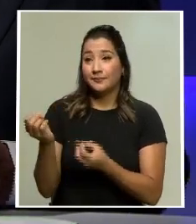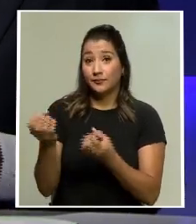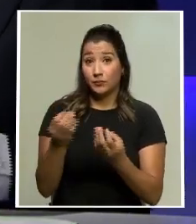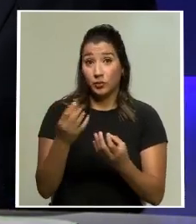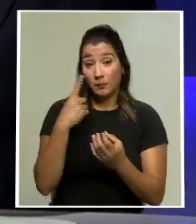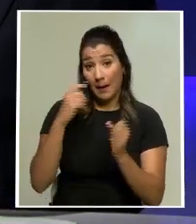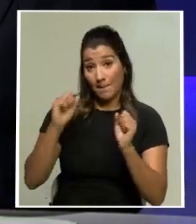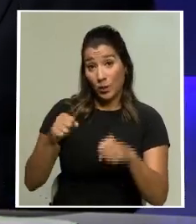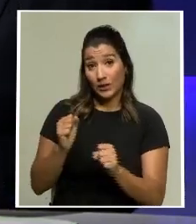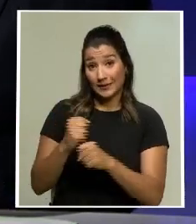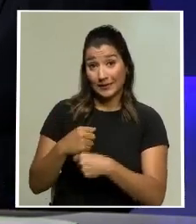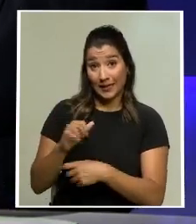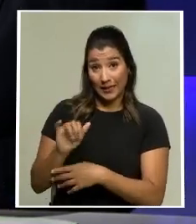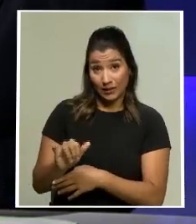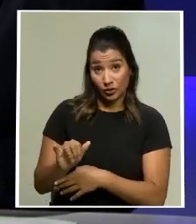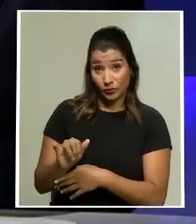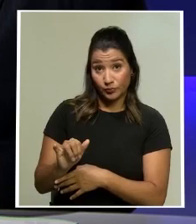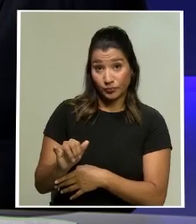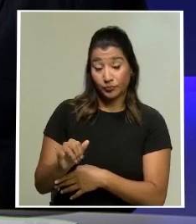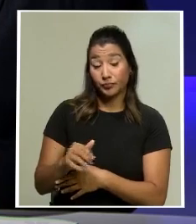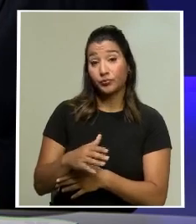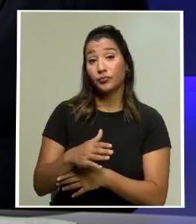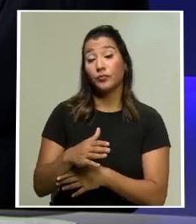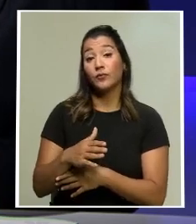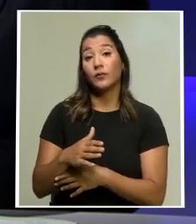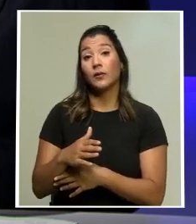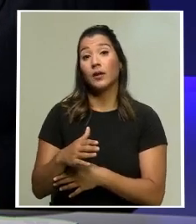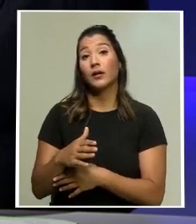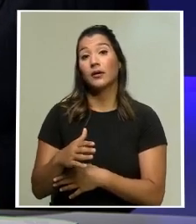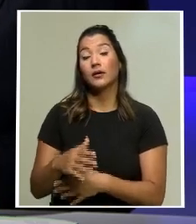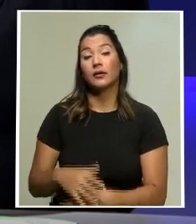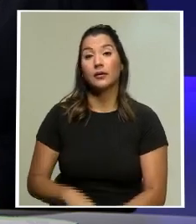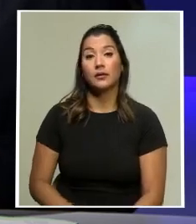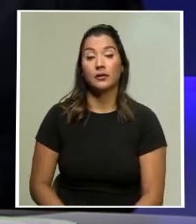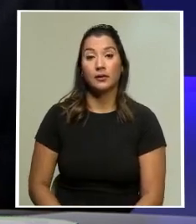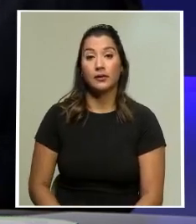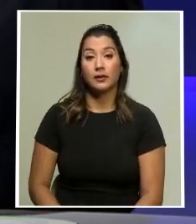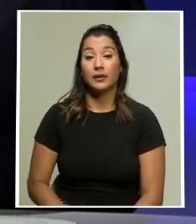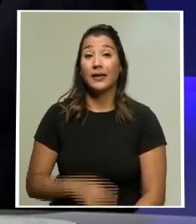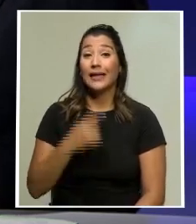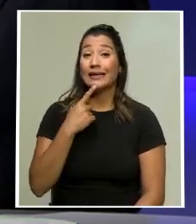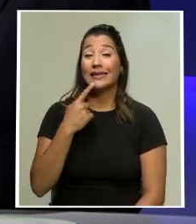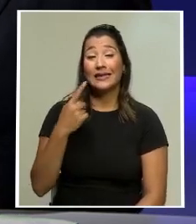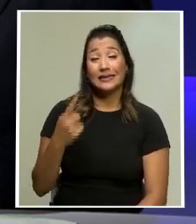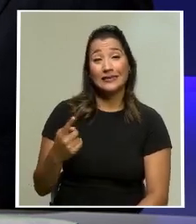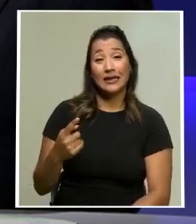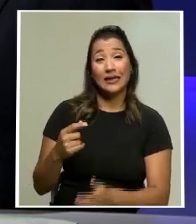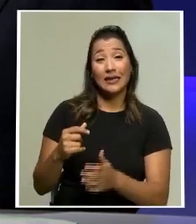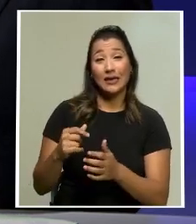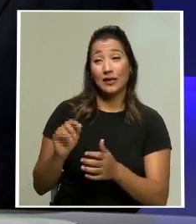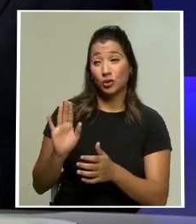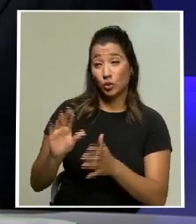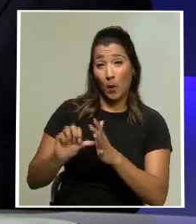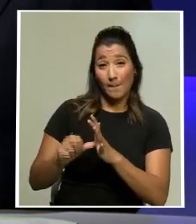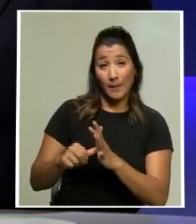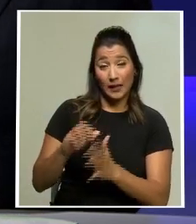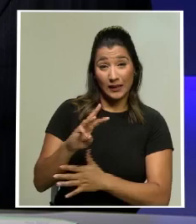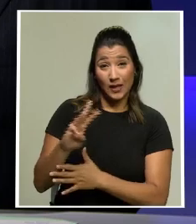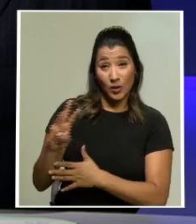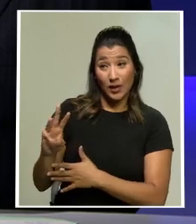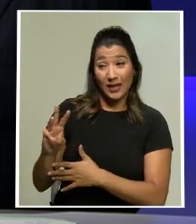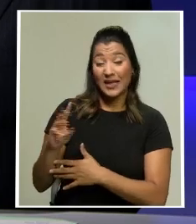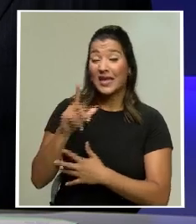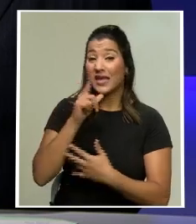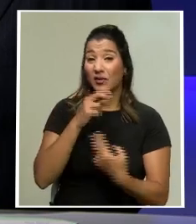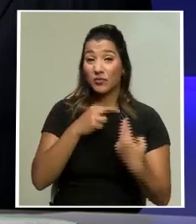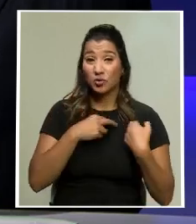hacer eso. En el sitio de él indica que la página la administran 12